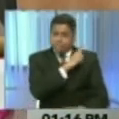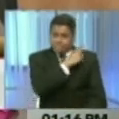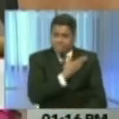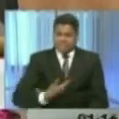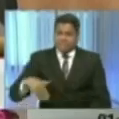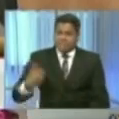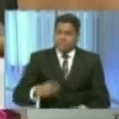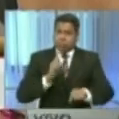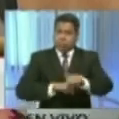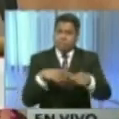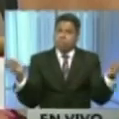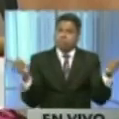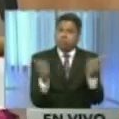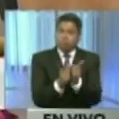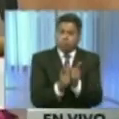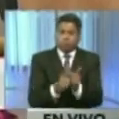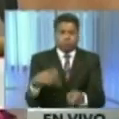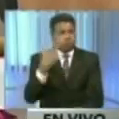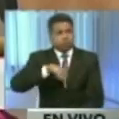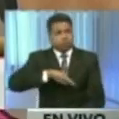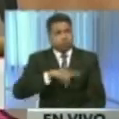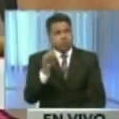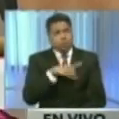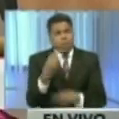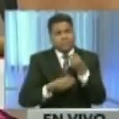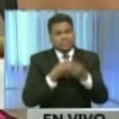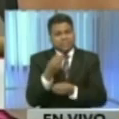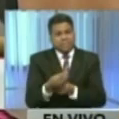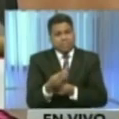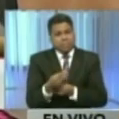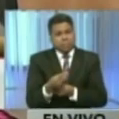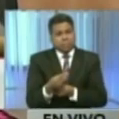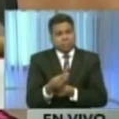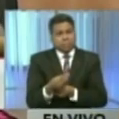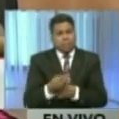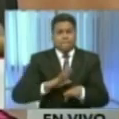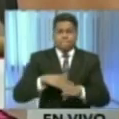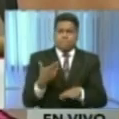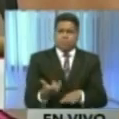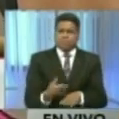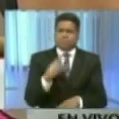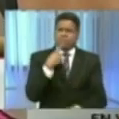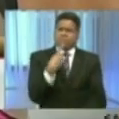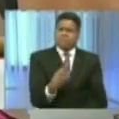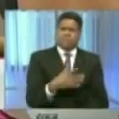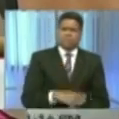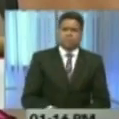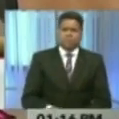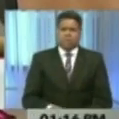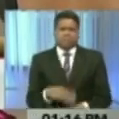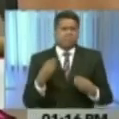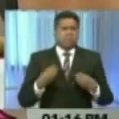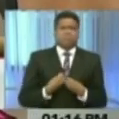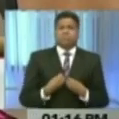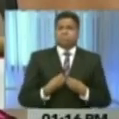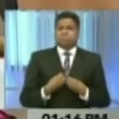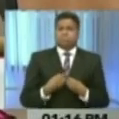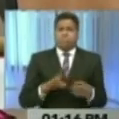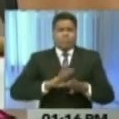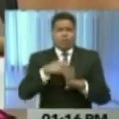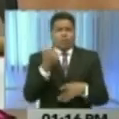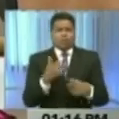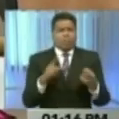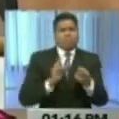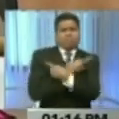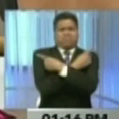Nosotros no actuamos conforme a reacciones ni declaraciones histéricas de nadie. Nosotros actuamos conforme